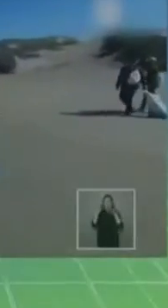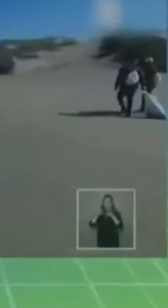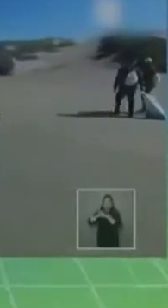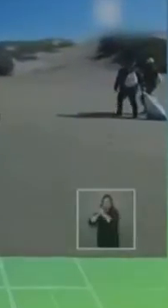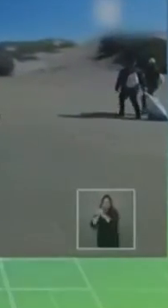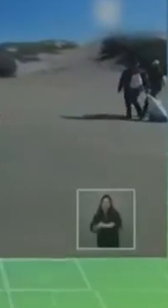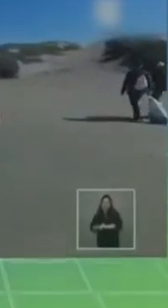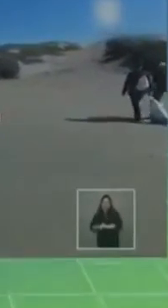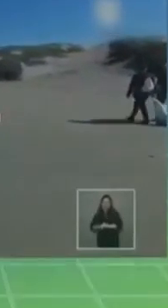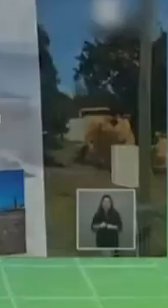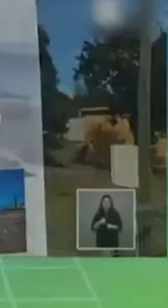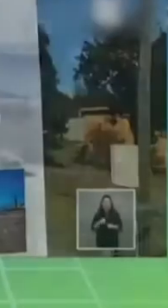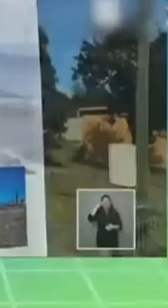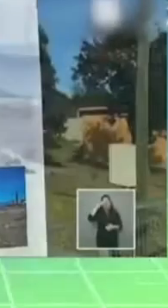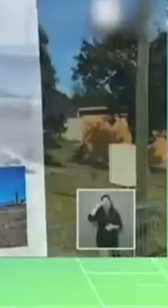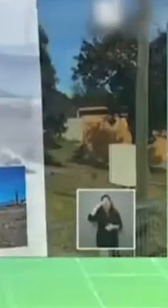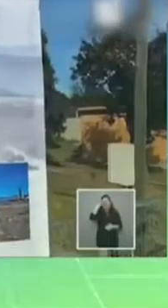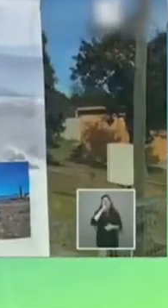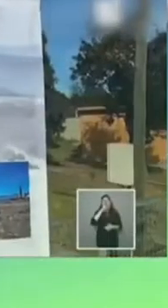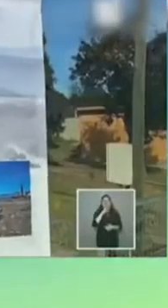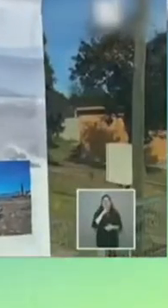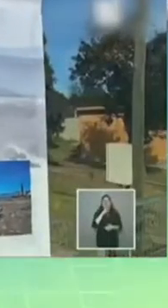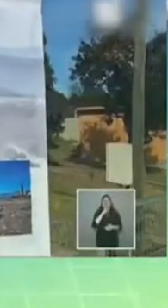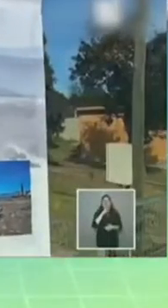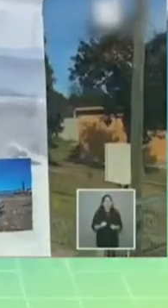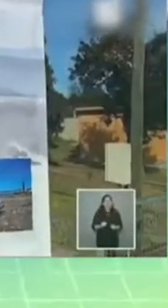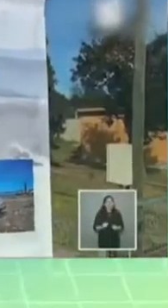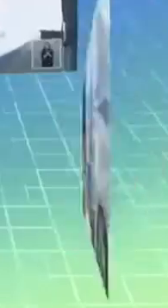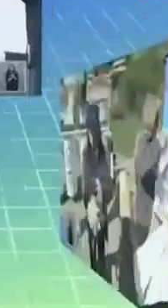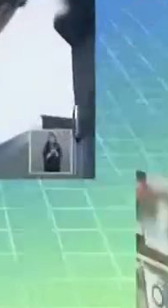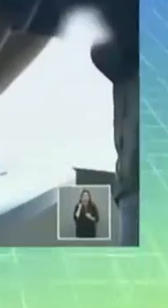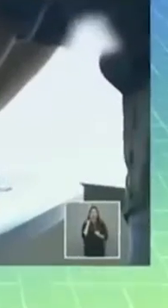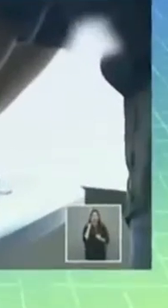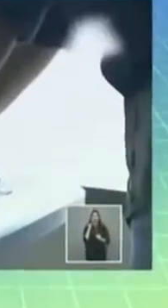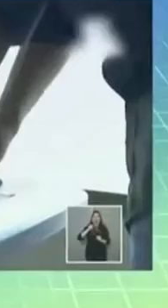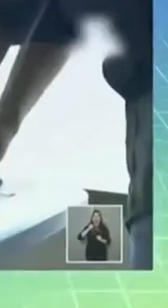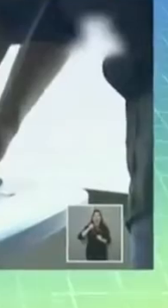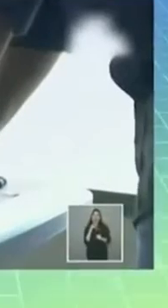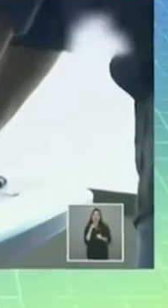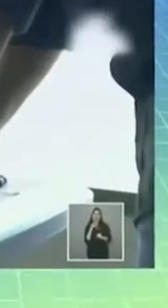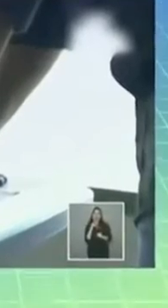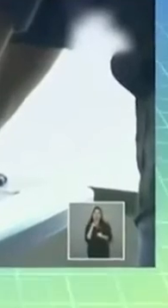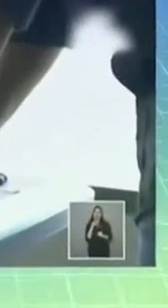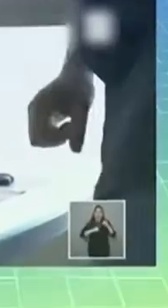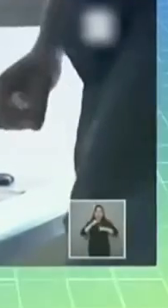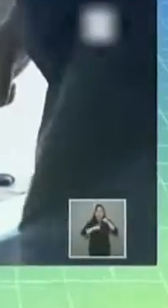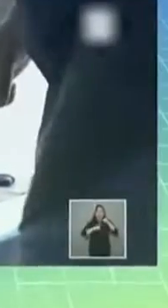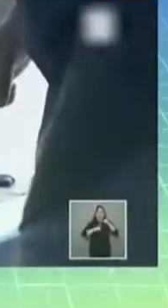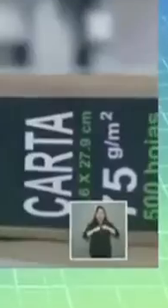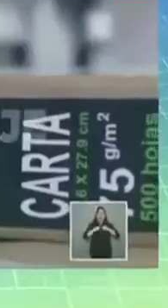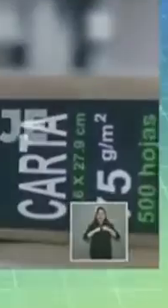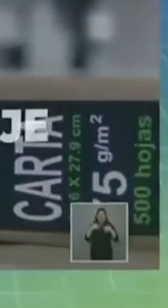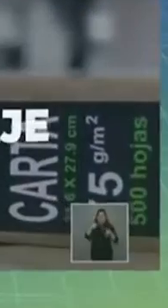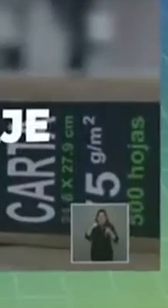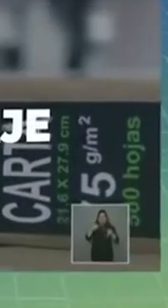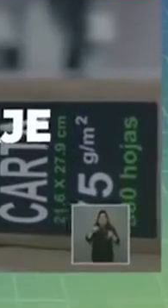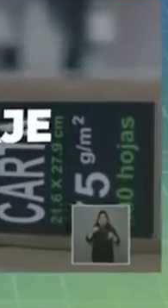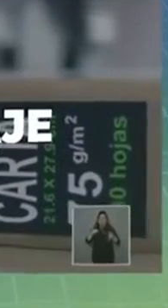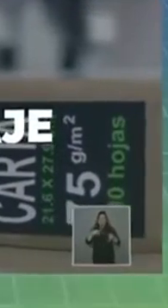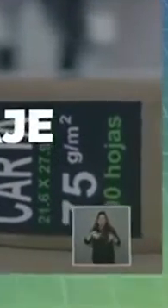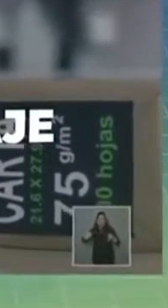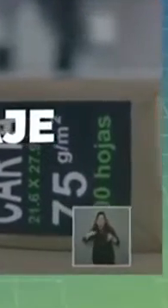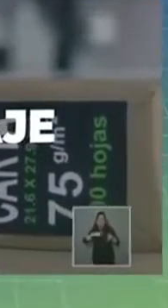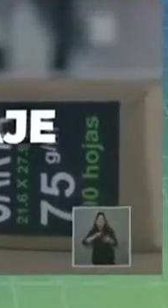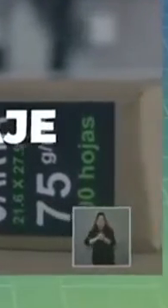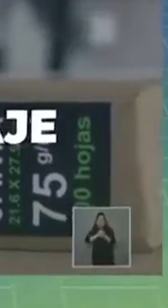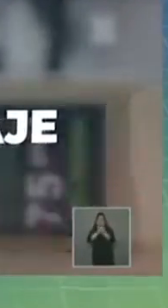con una trabajadora social hicimos un programa donde hacíamos rescate animal, los perros que están en situación